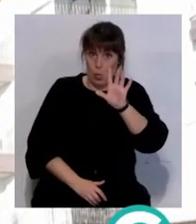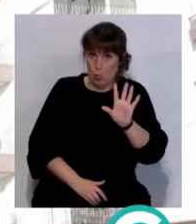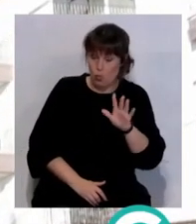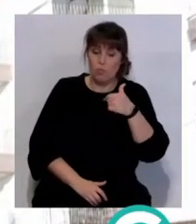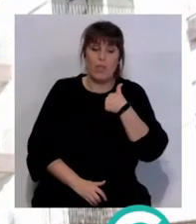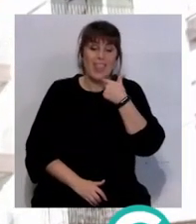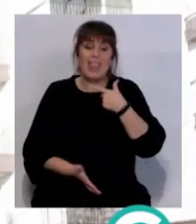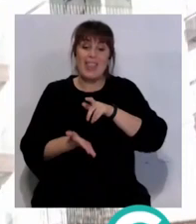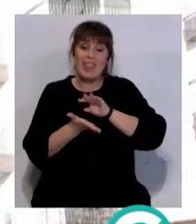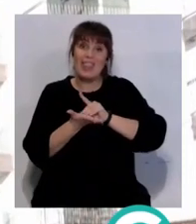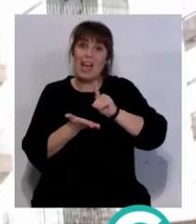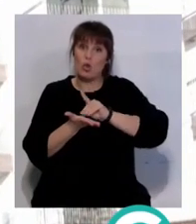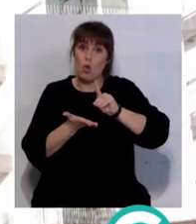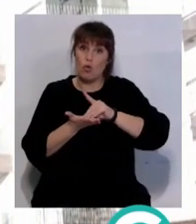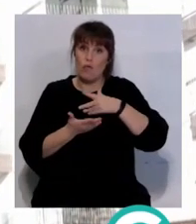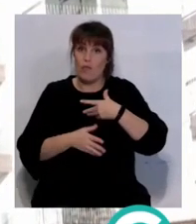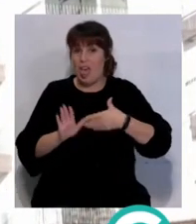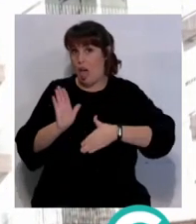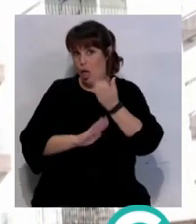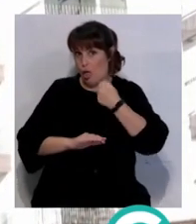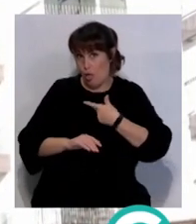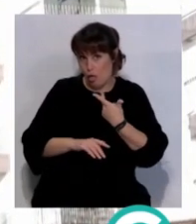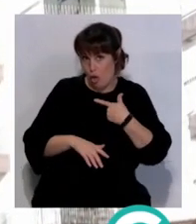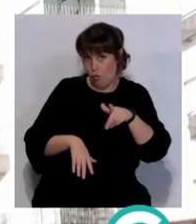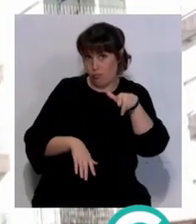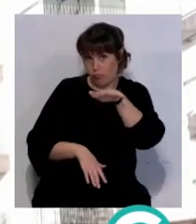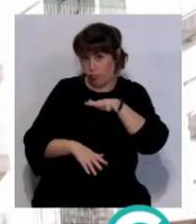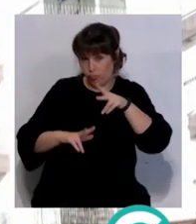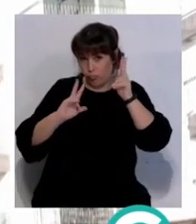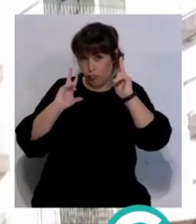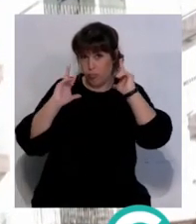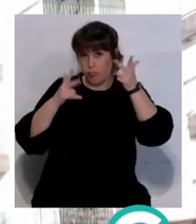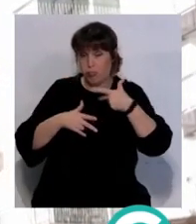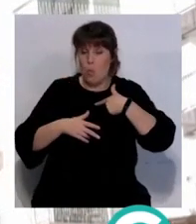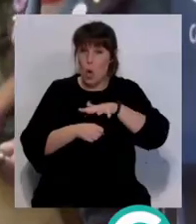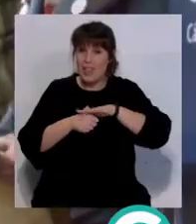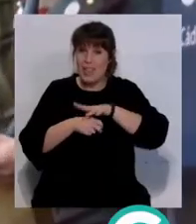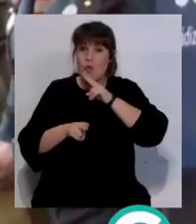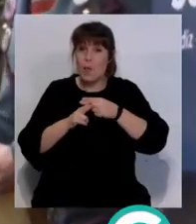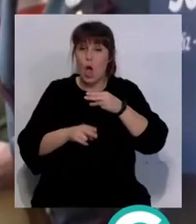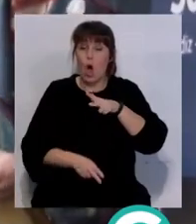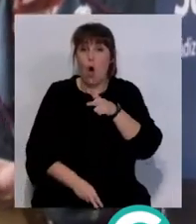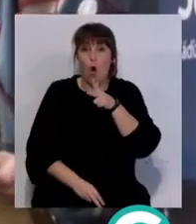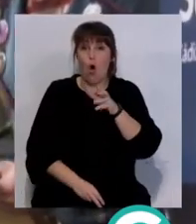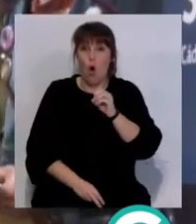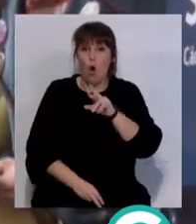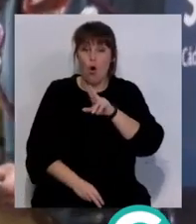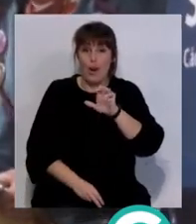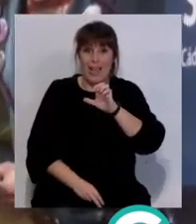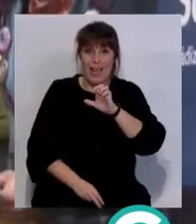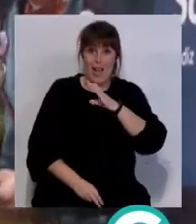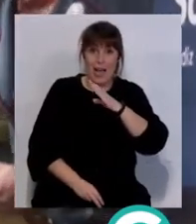los datos ofrecidos por la Federación de Hosteleros y Hoteleros de la provincia, Horeca. Supone un descenso de unos 9